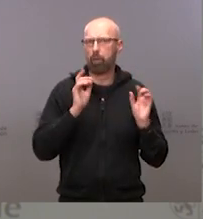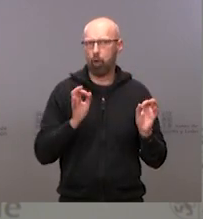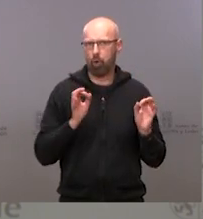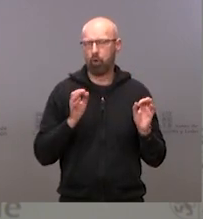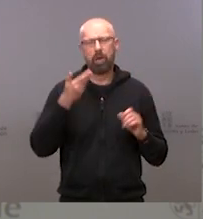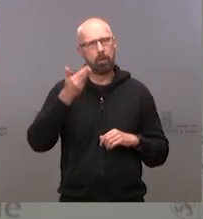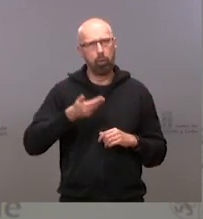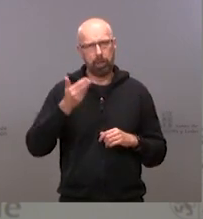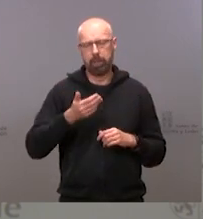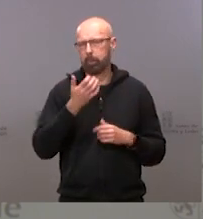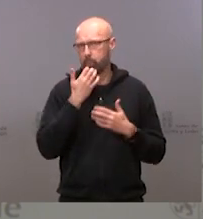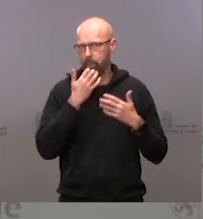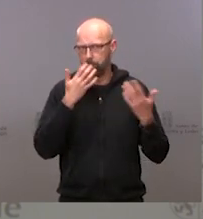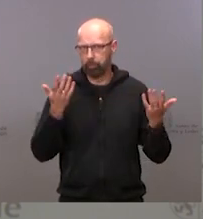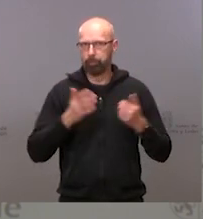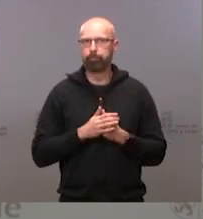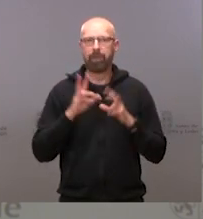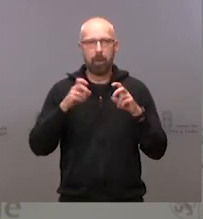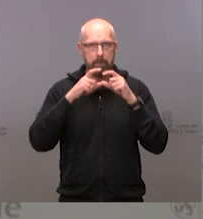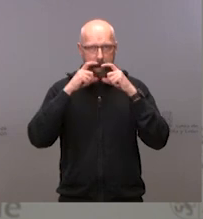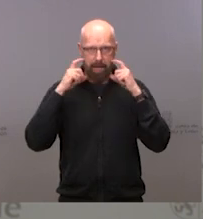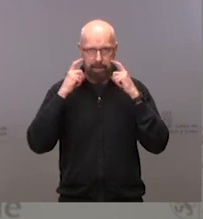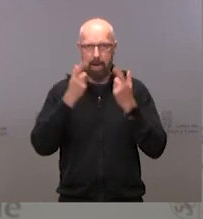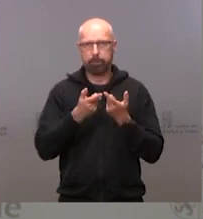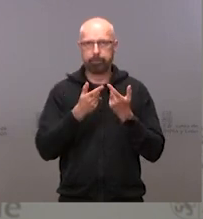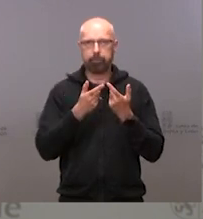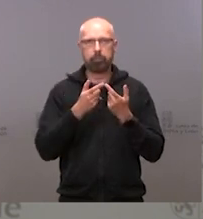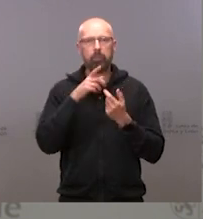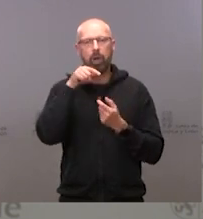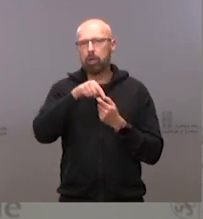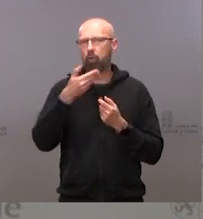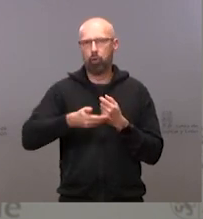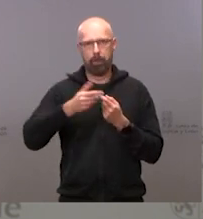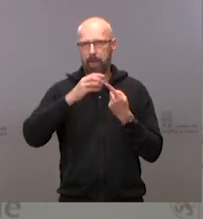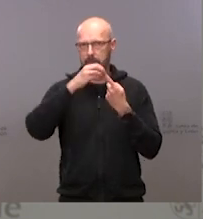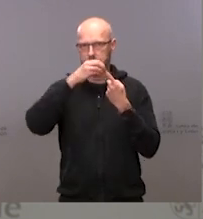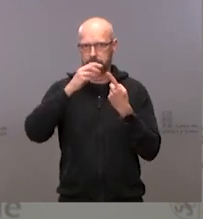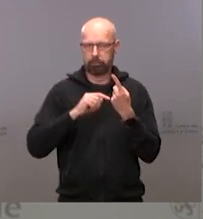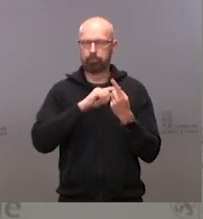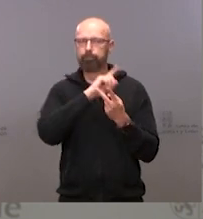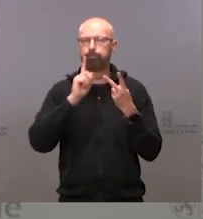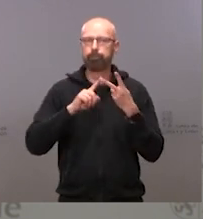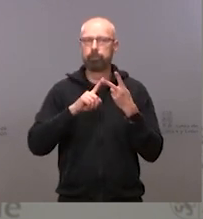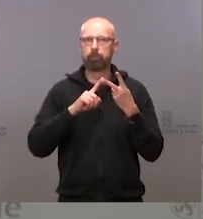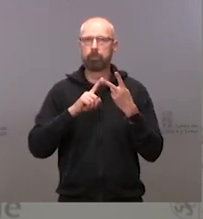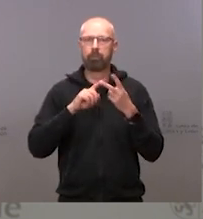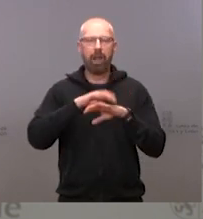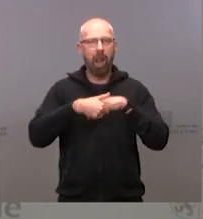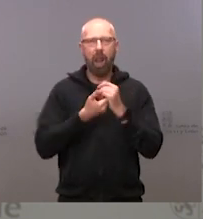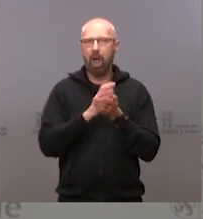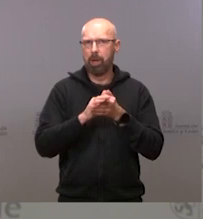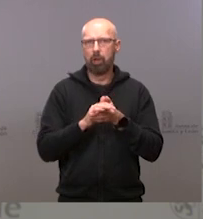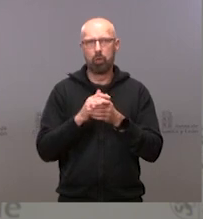por un lado la mascarilla como elemento fundamental en segundo lugar el lavado de manos